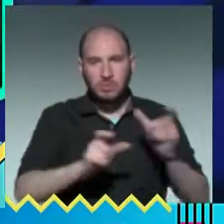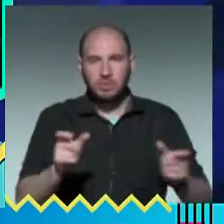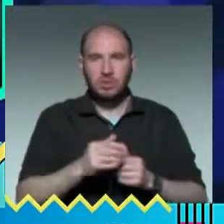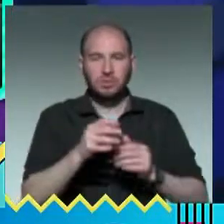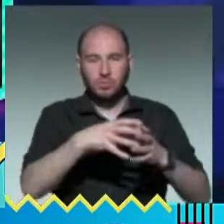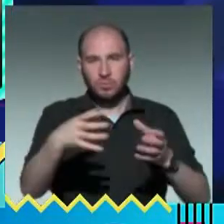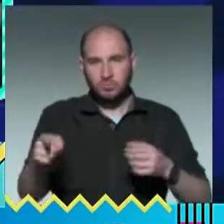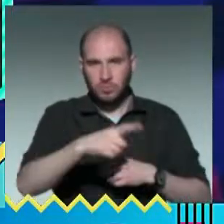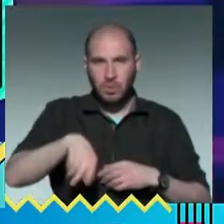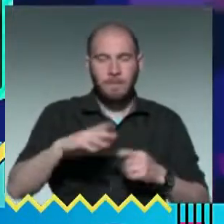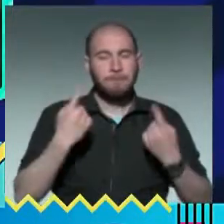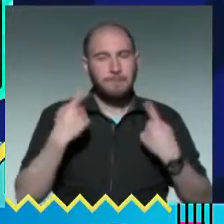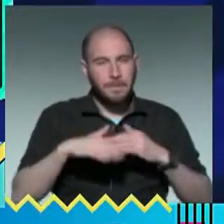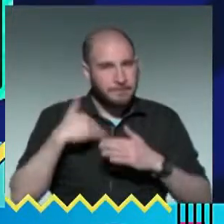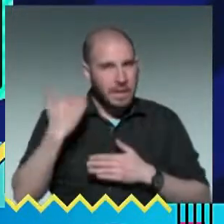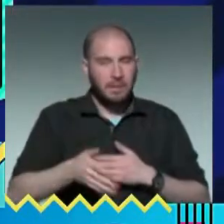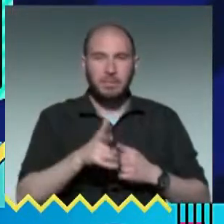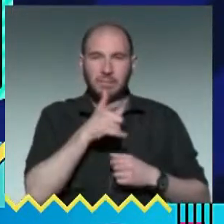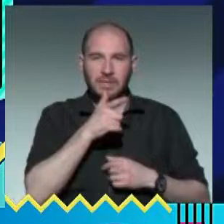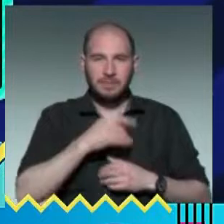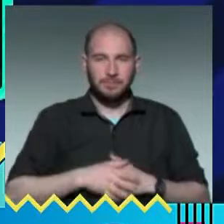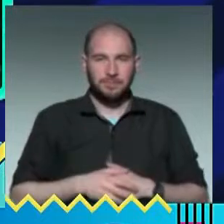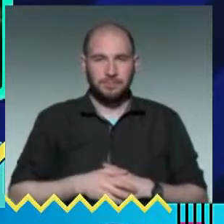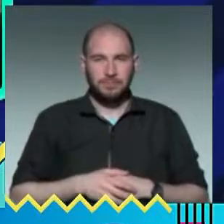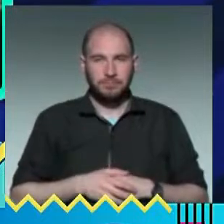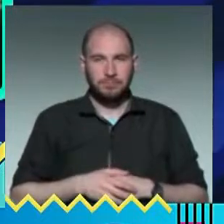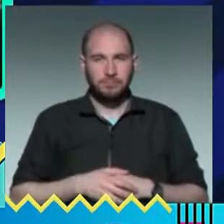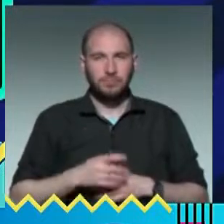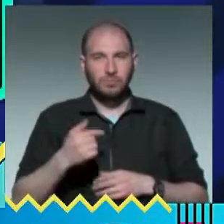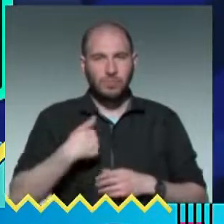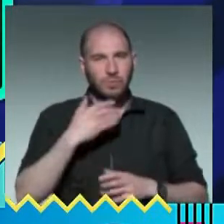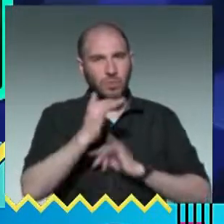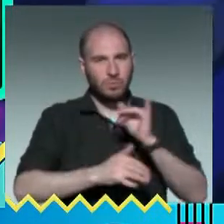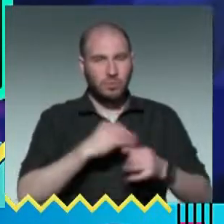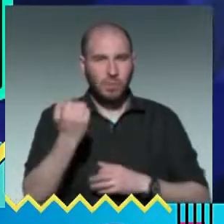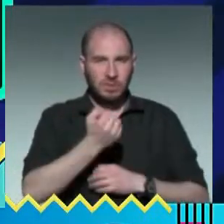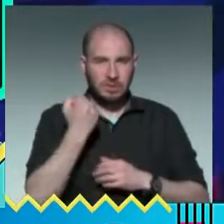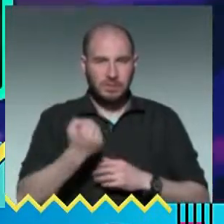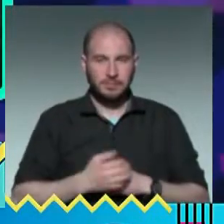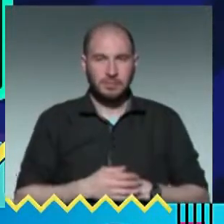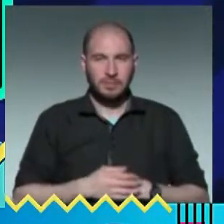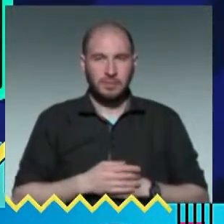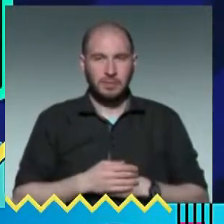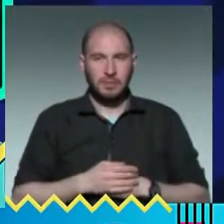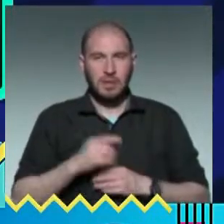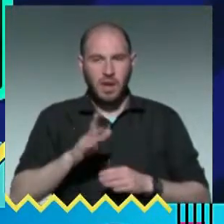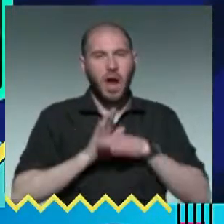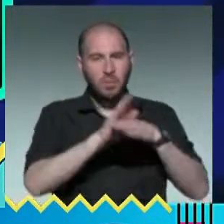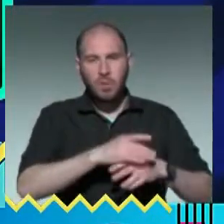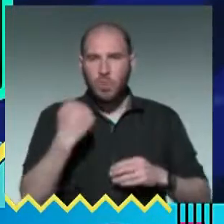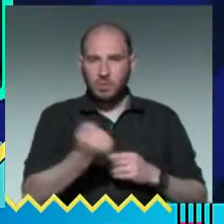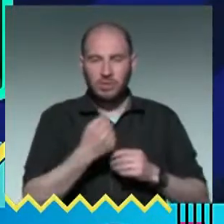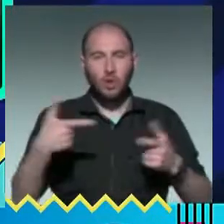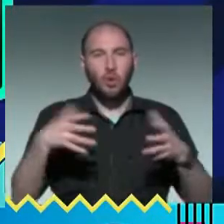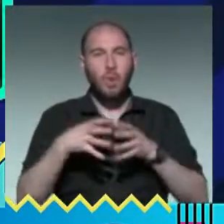los sectores. Pero más allá de eso, me parece que cuando yo resaltaba que tuvo amplia apoyo, sobre todo de